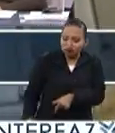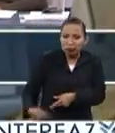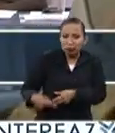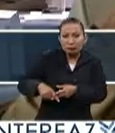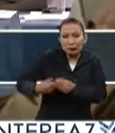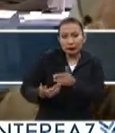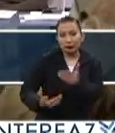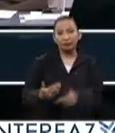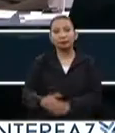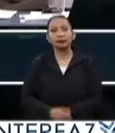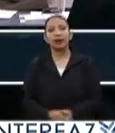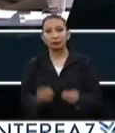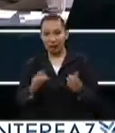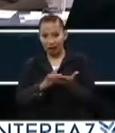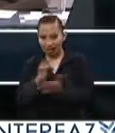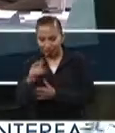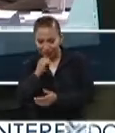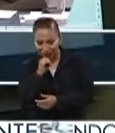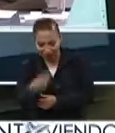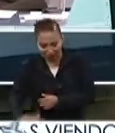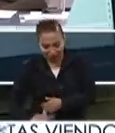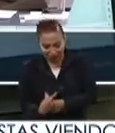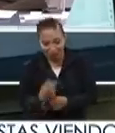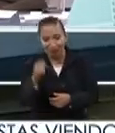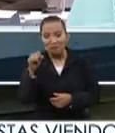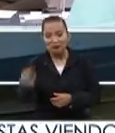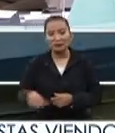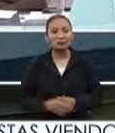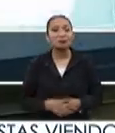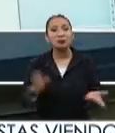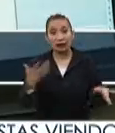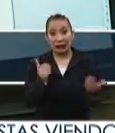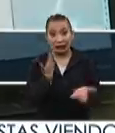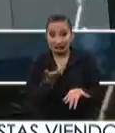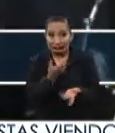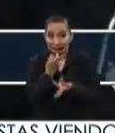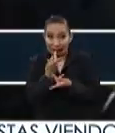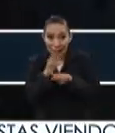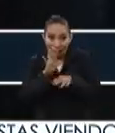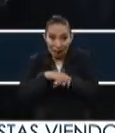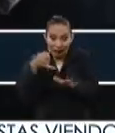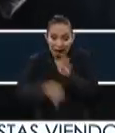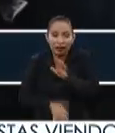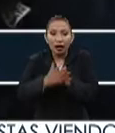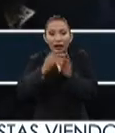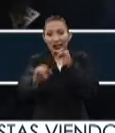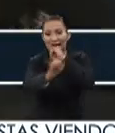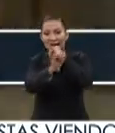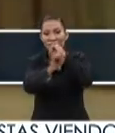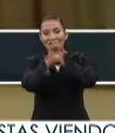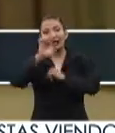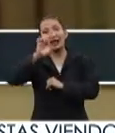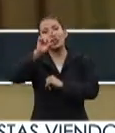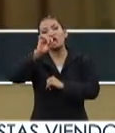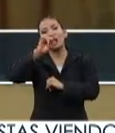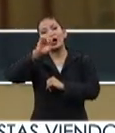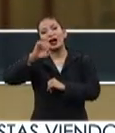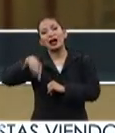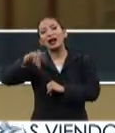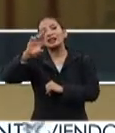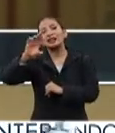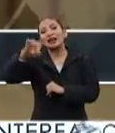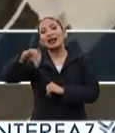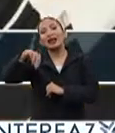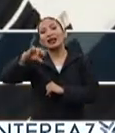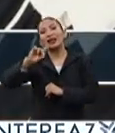origen. Te agradezco también mucho la pregunta, Ana Cristina, porque me permite hablar del portal Educa CNDH, que es la